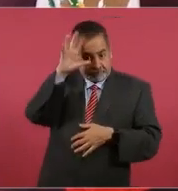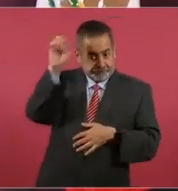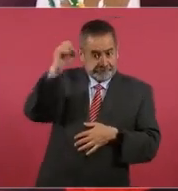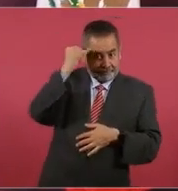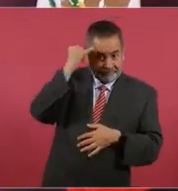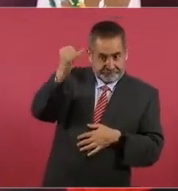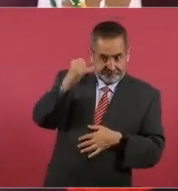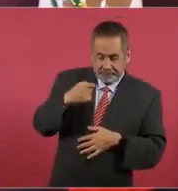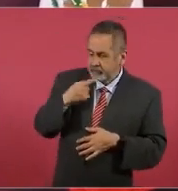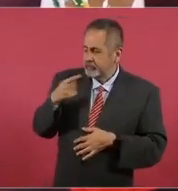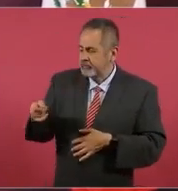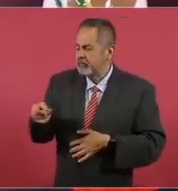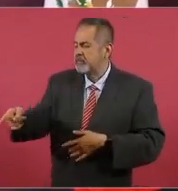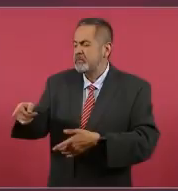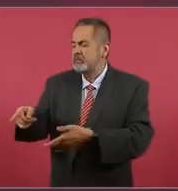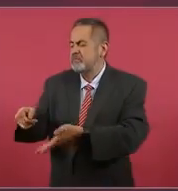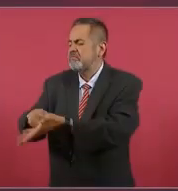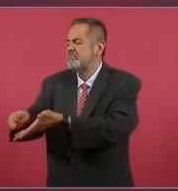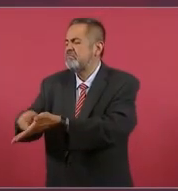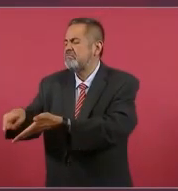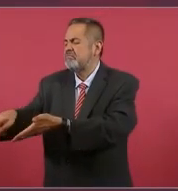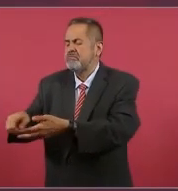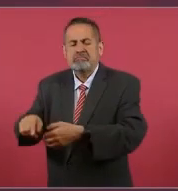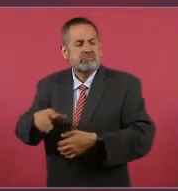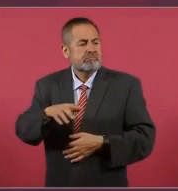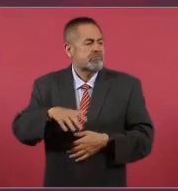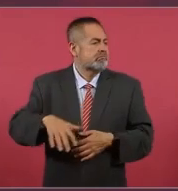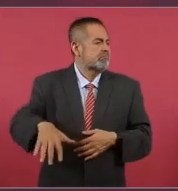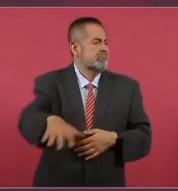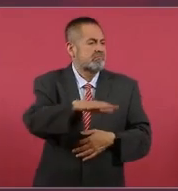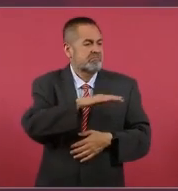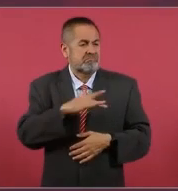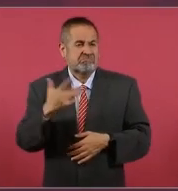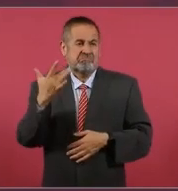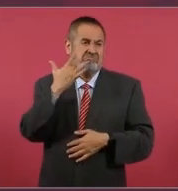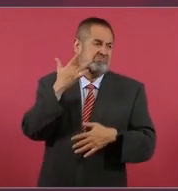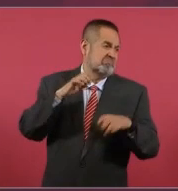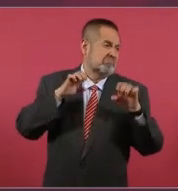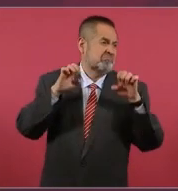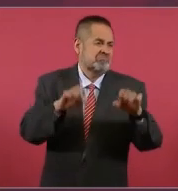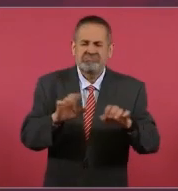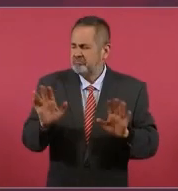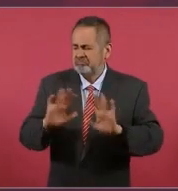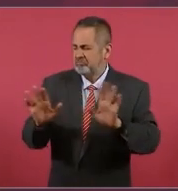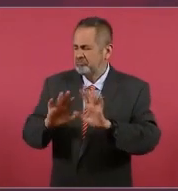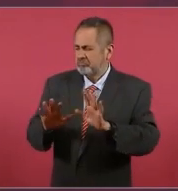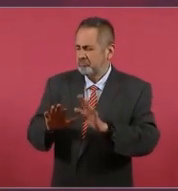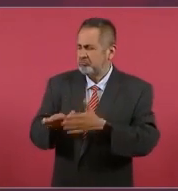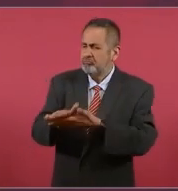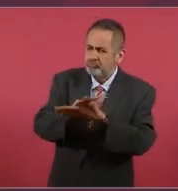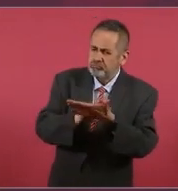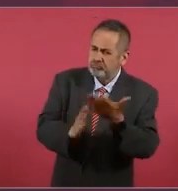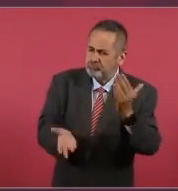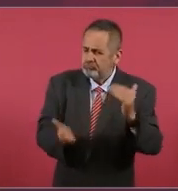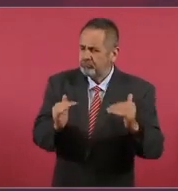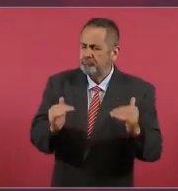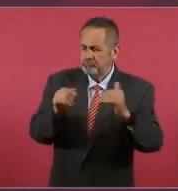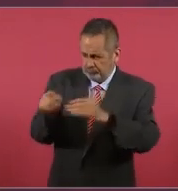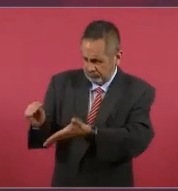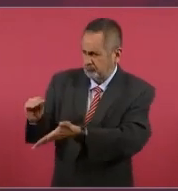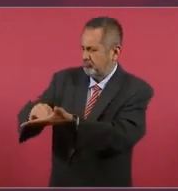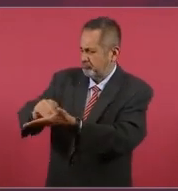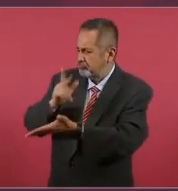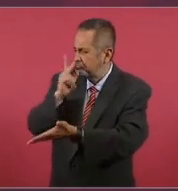que se modere la indigencia y la opulencia, pero póngalo bien,